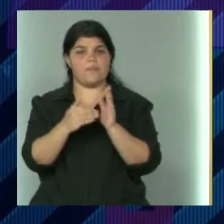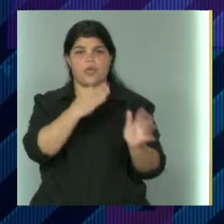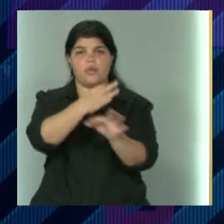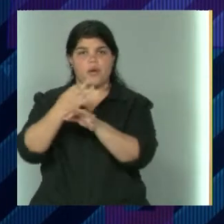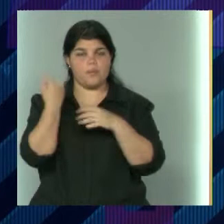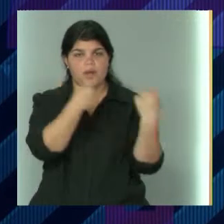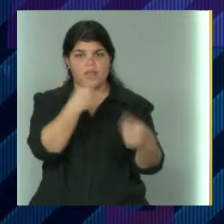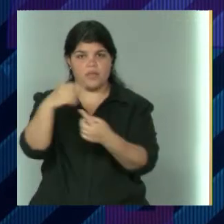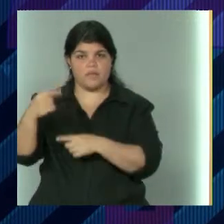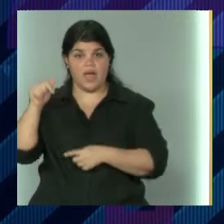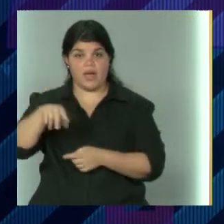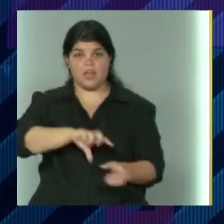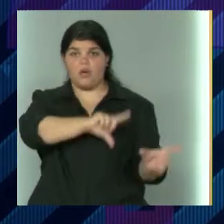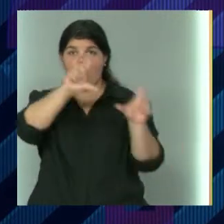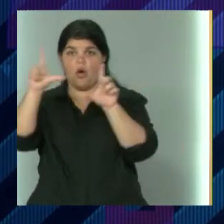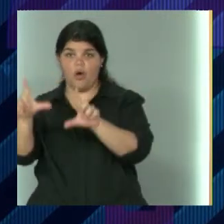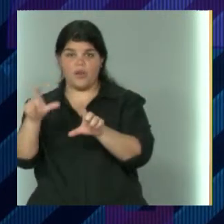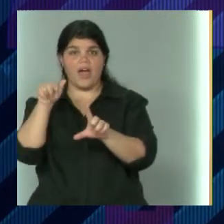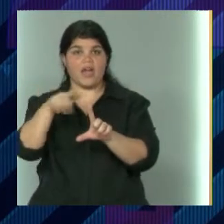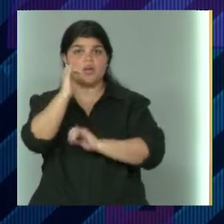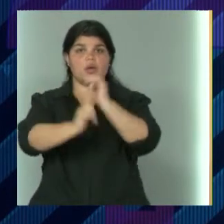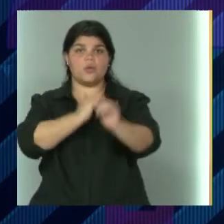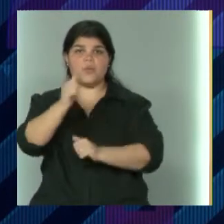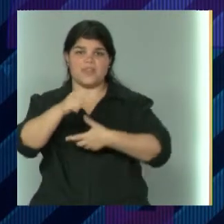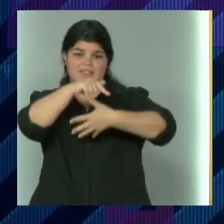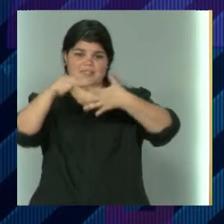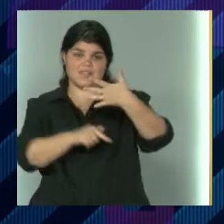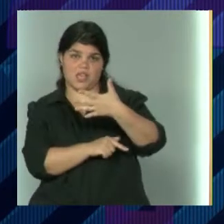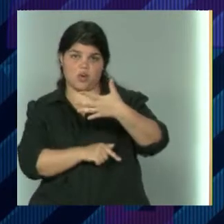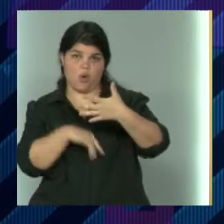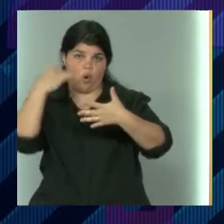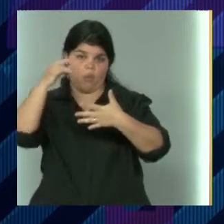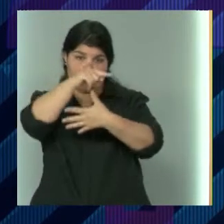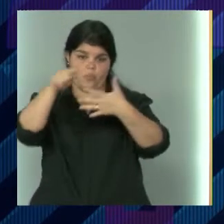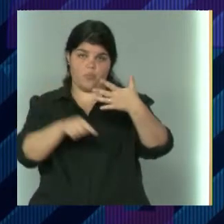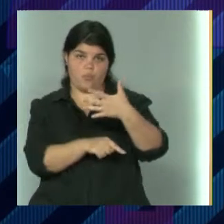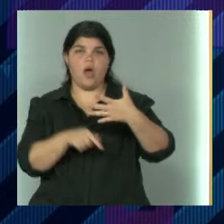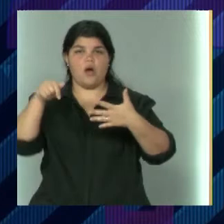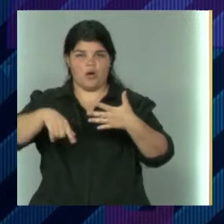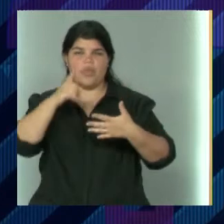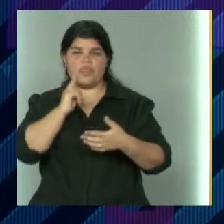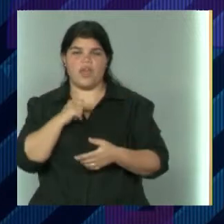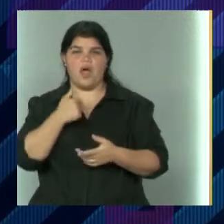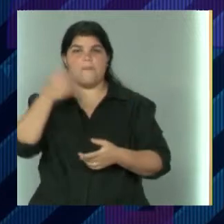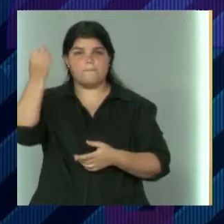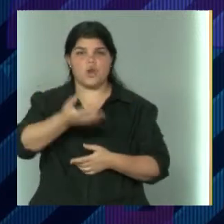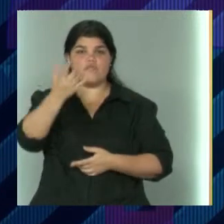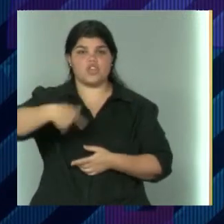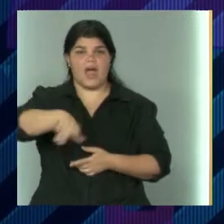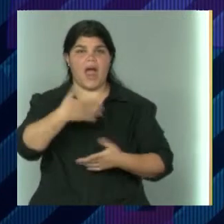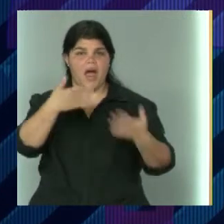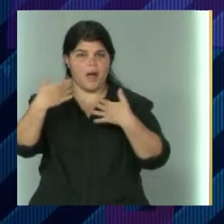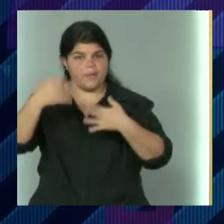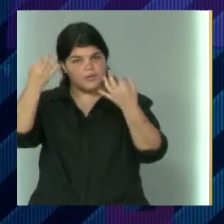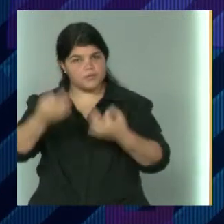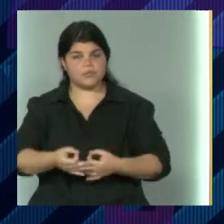de esa forma nos vamos a la siguiente placa. Vamos a mencionar solo 5 de ellos, pero seguramente hoy vamos a hablar con los profesionales del tema.